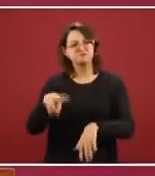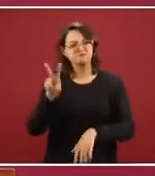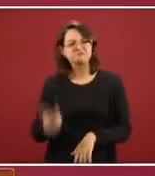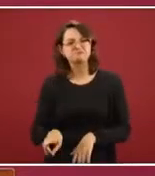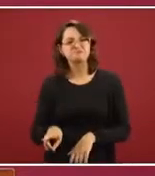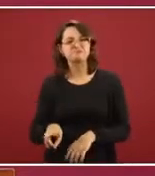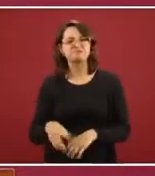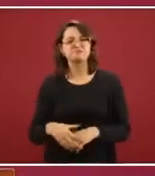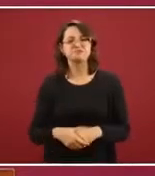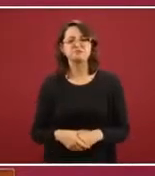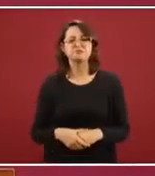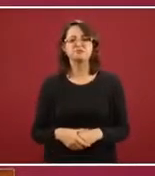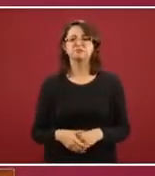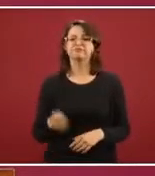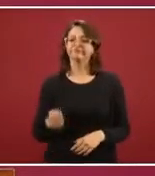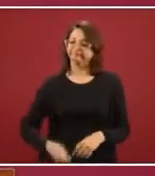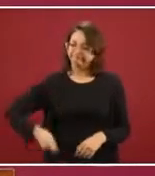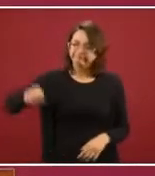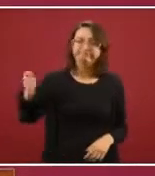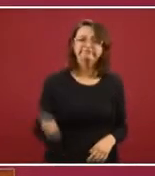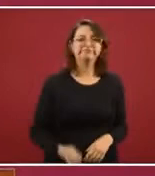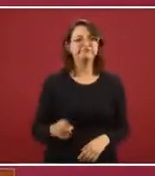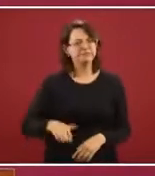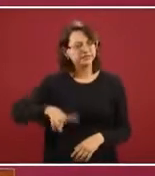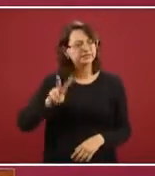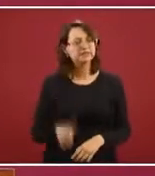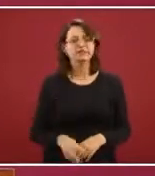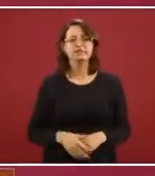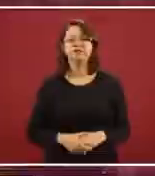ahora sí que me canso ganso